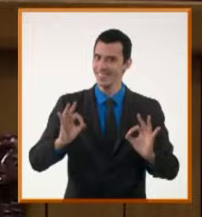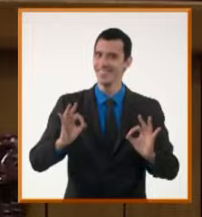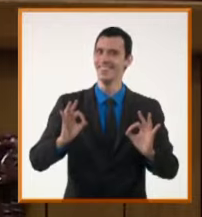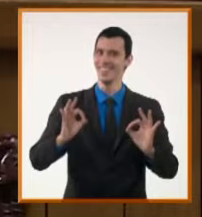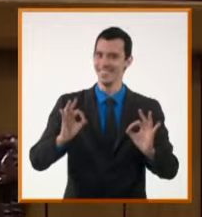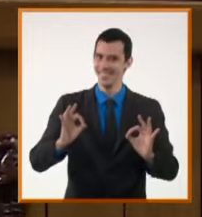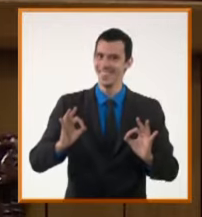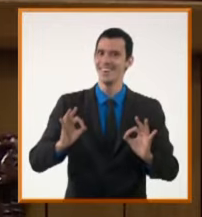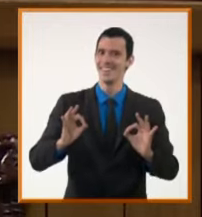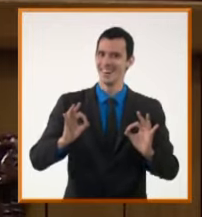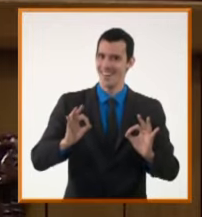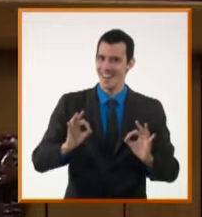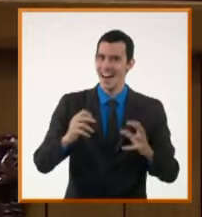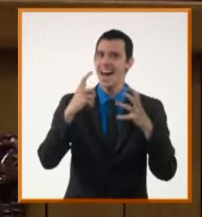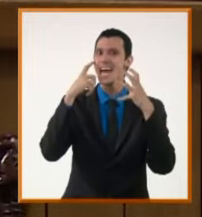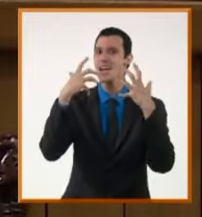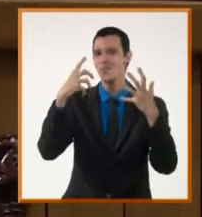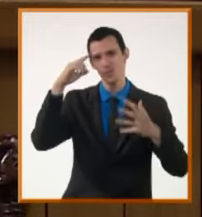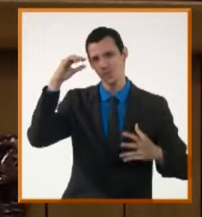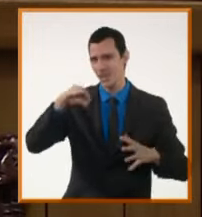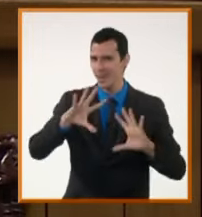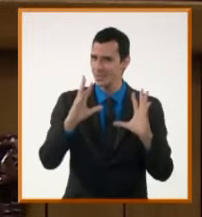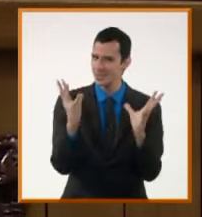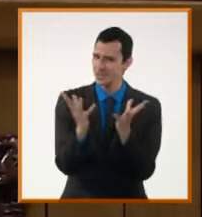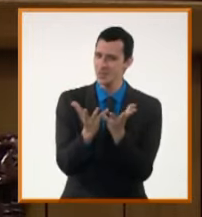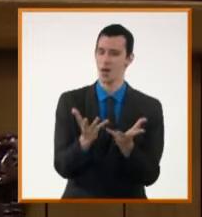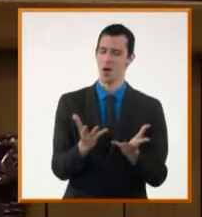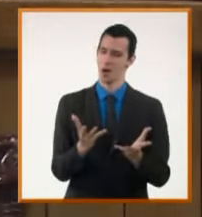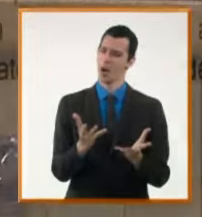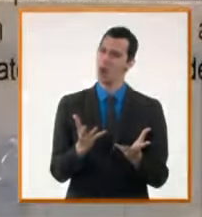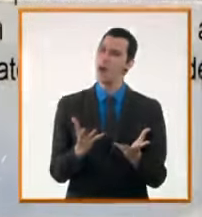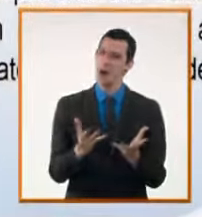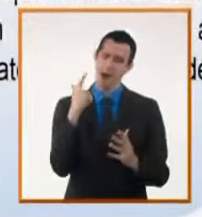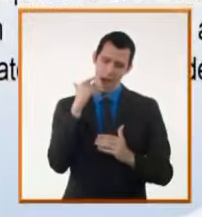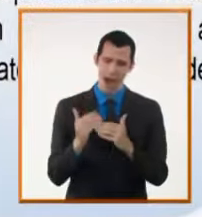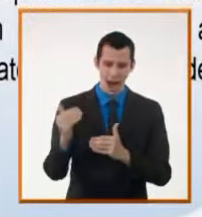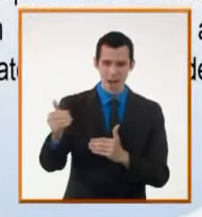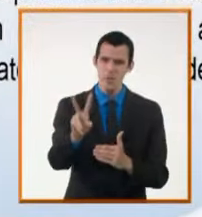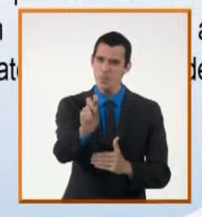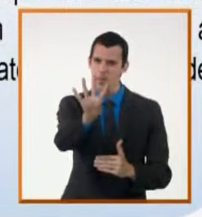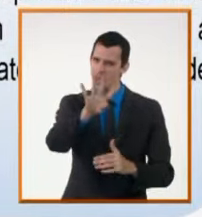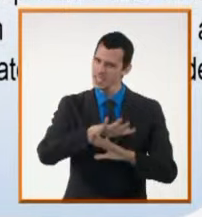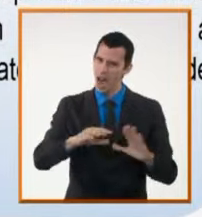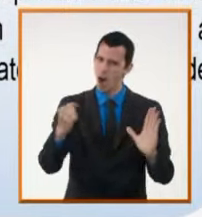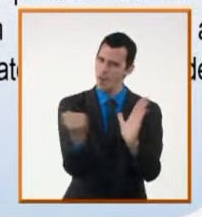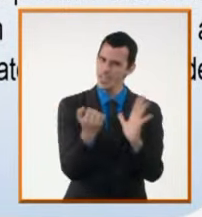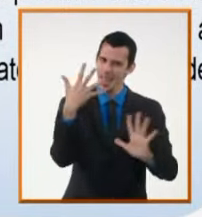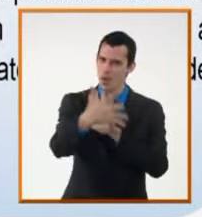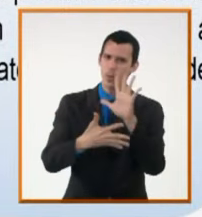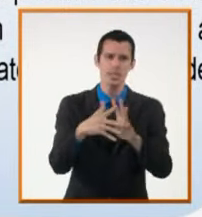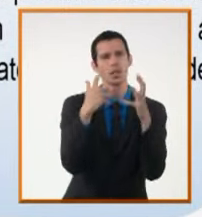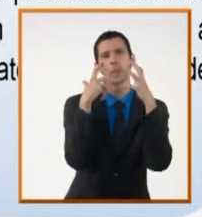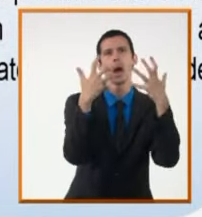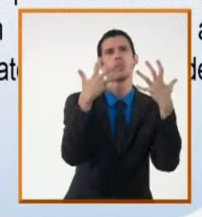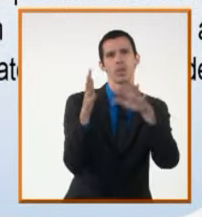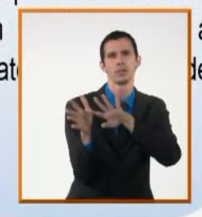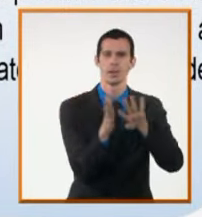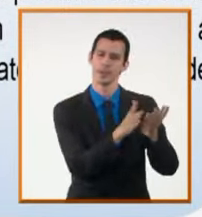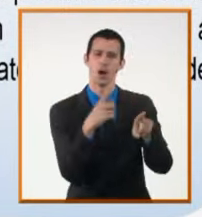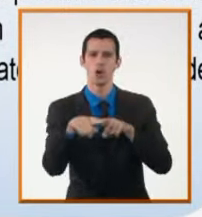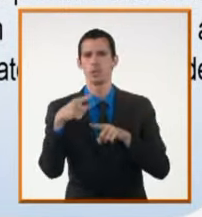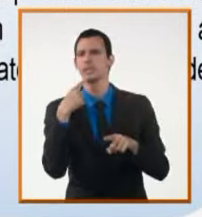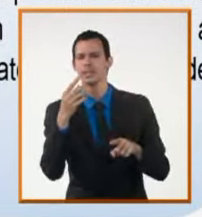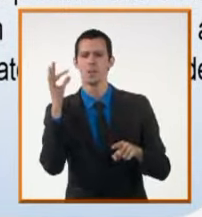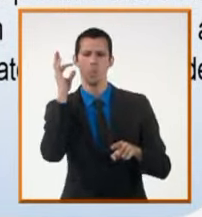un programa de adelanto de la mujer, donde vamos a impulsar en el 2024 la consolidación de las provincias que